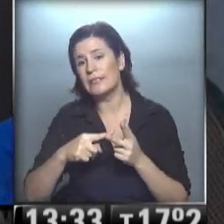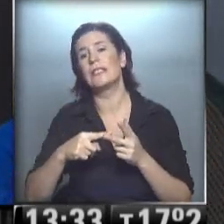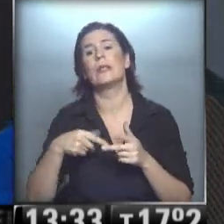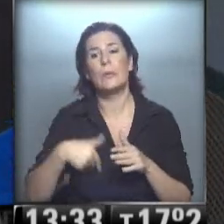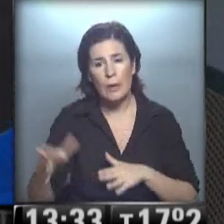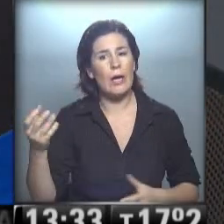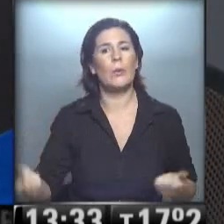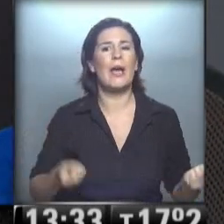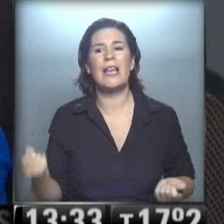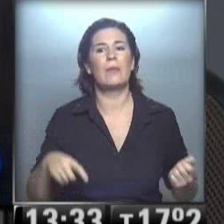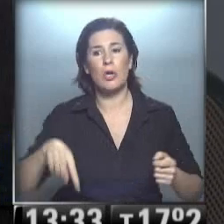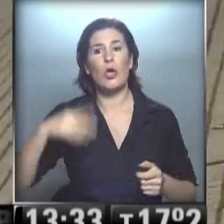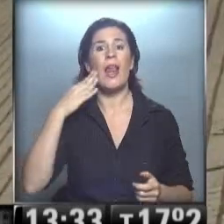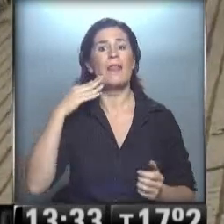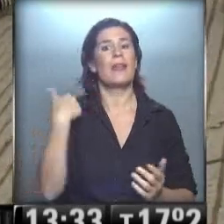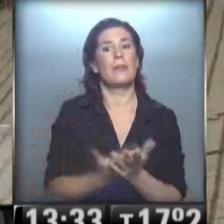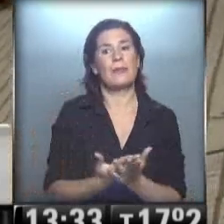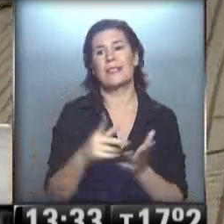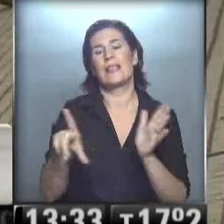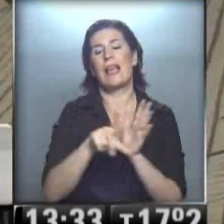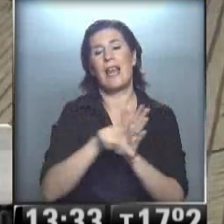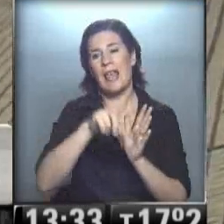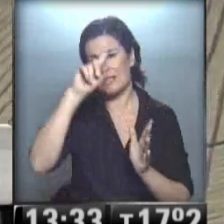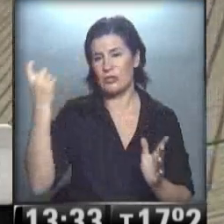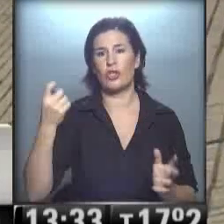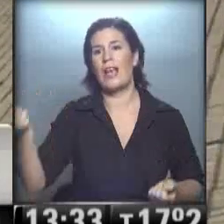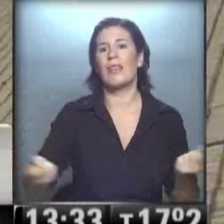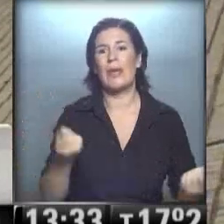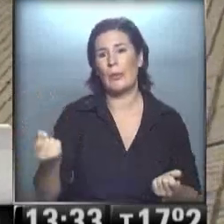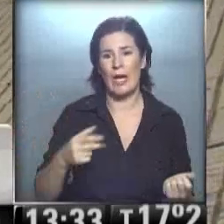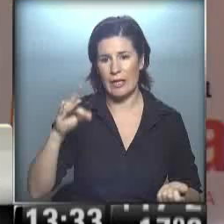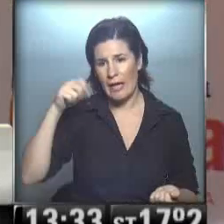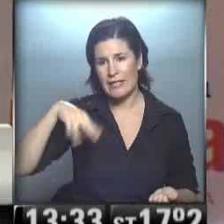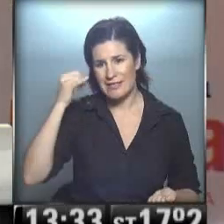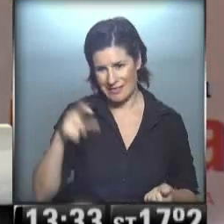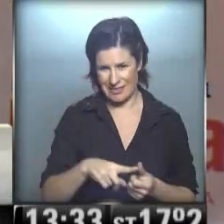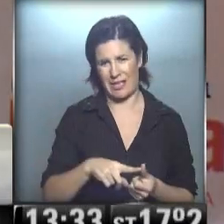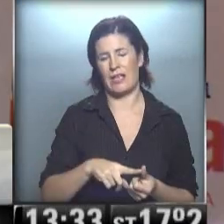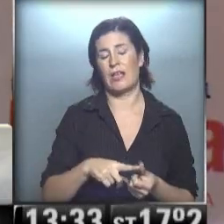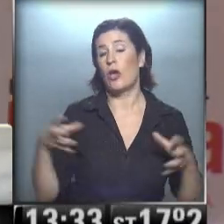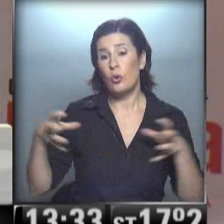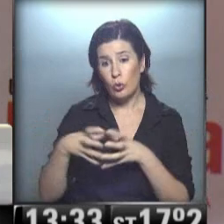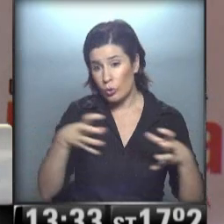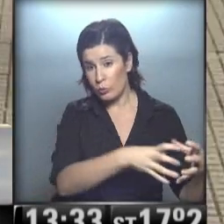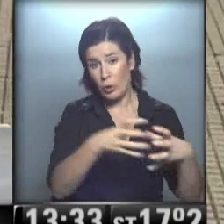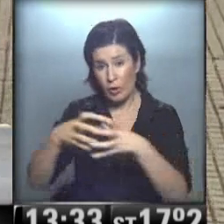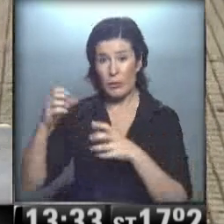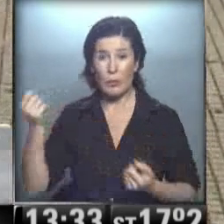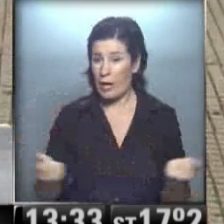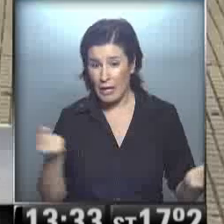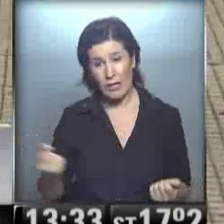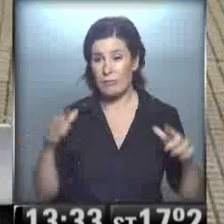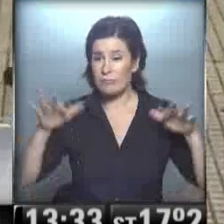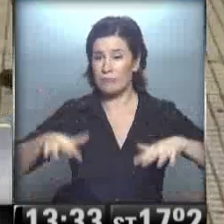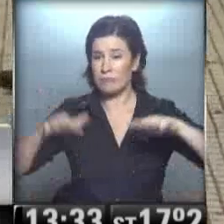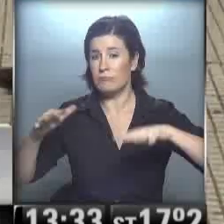la Ley Nacional de Danza. La comunidad de la danza en todas sus manifestaciones se movilizó hacia el Congreso y